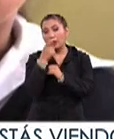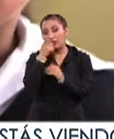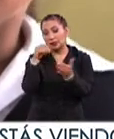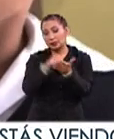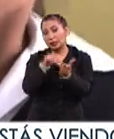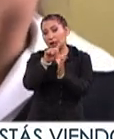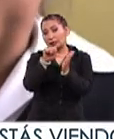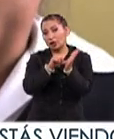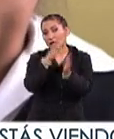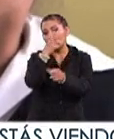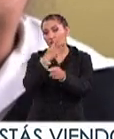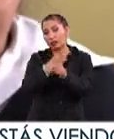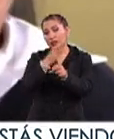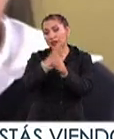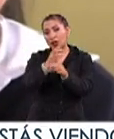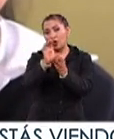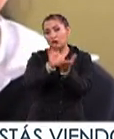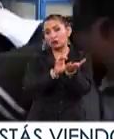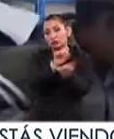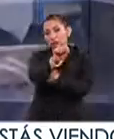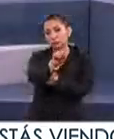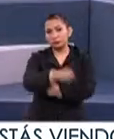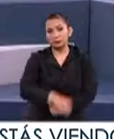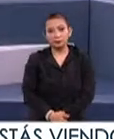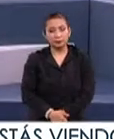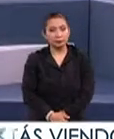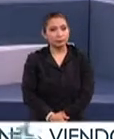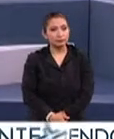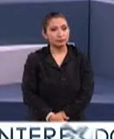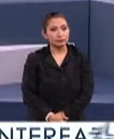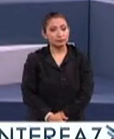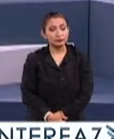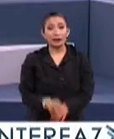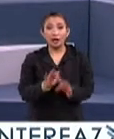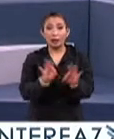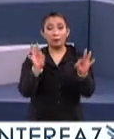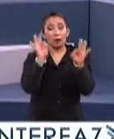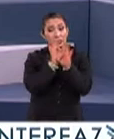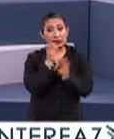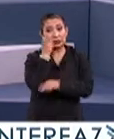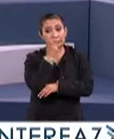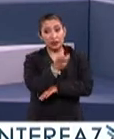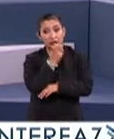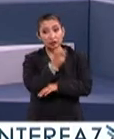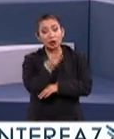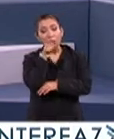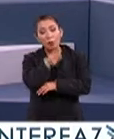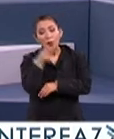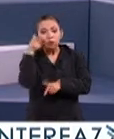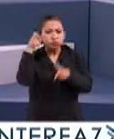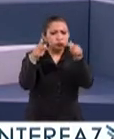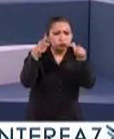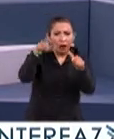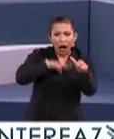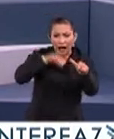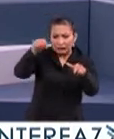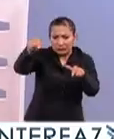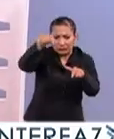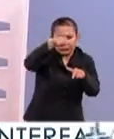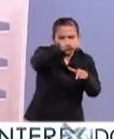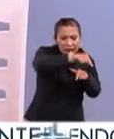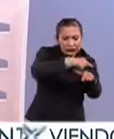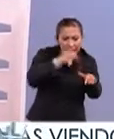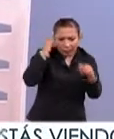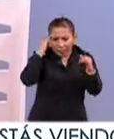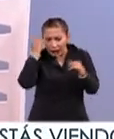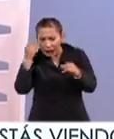el artículo 3º constitucional. Pues lo importante precisamente es esto, ¿no? Que se están identificando y así pues